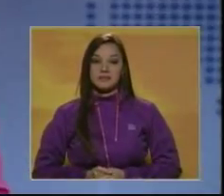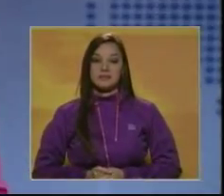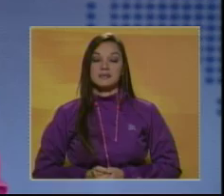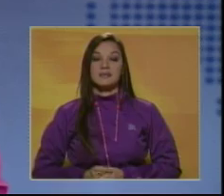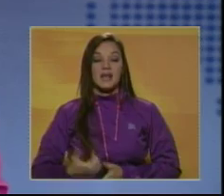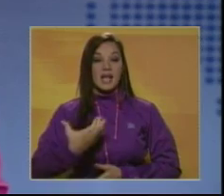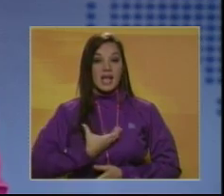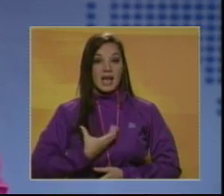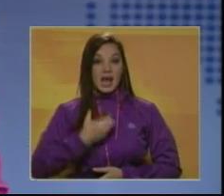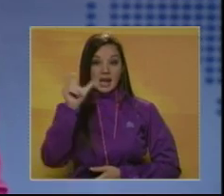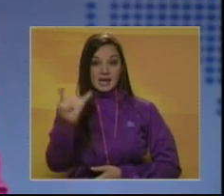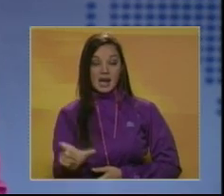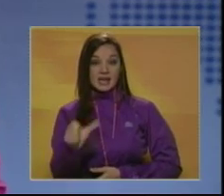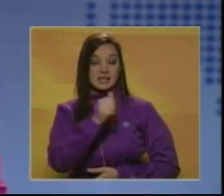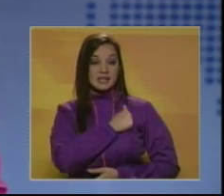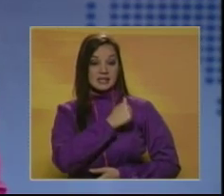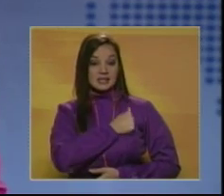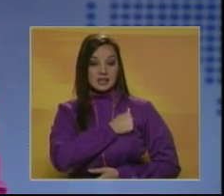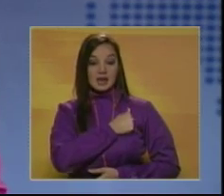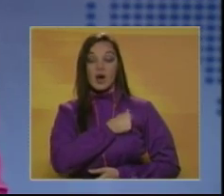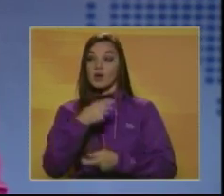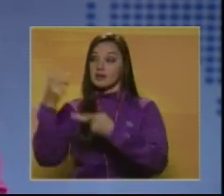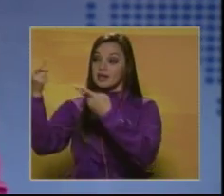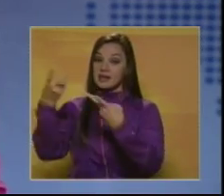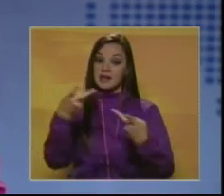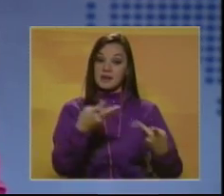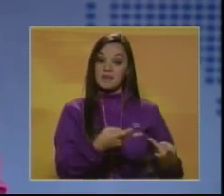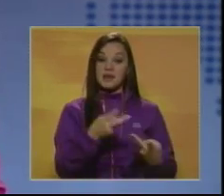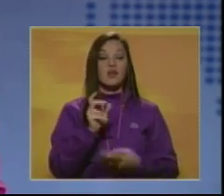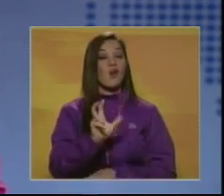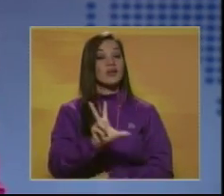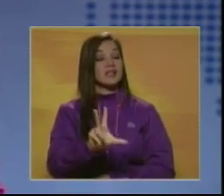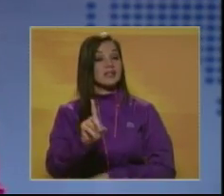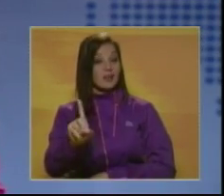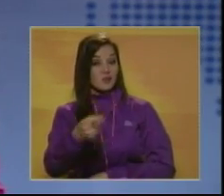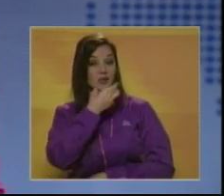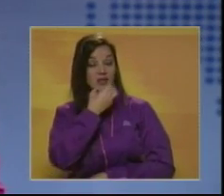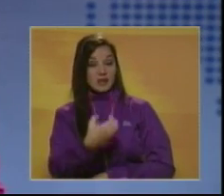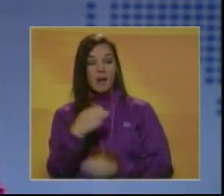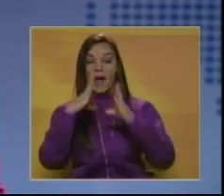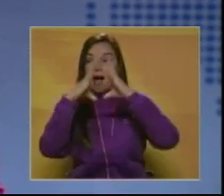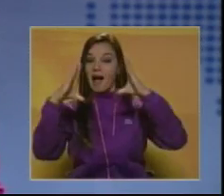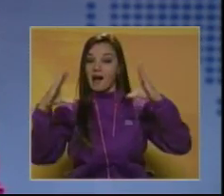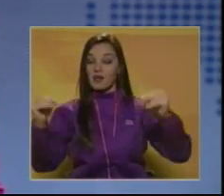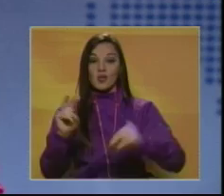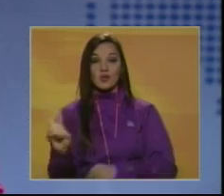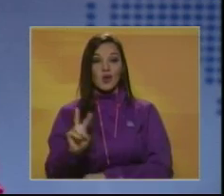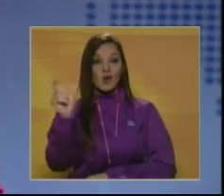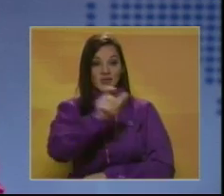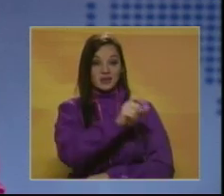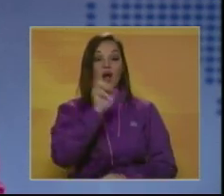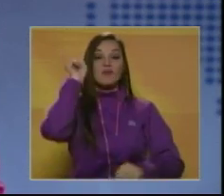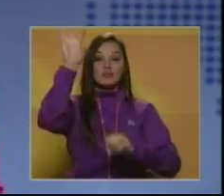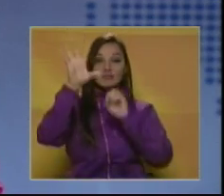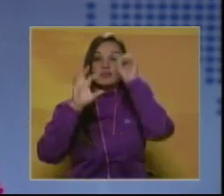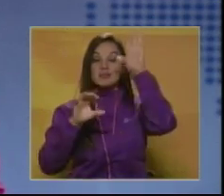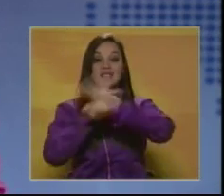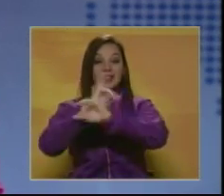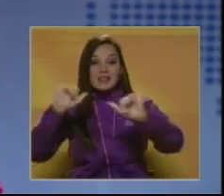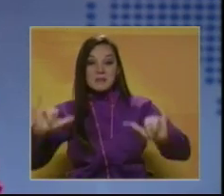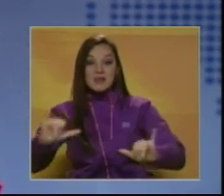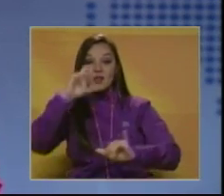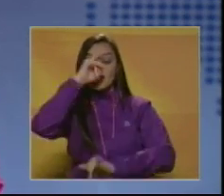El alcalde de Chacao, Ramón Muchacho, invitó para este próximo 31 de diciembre a todos los venezolanos al concierto de fin de año